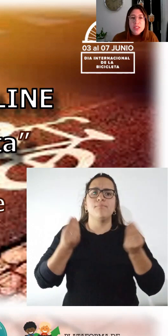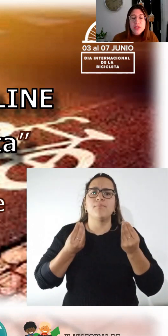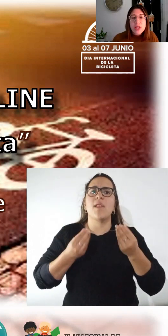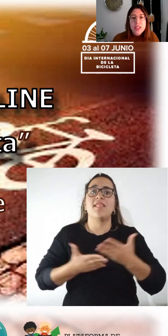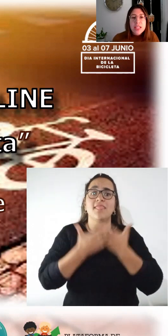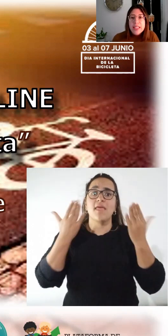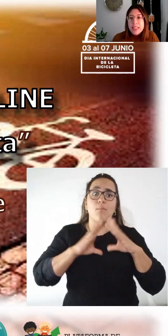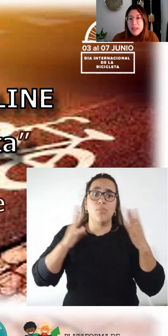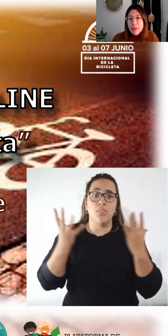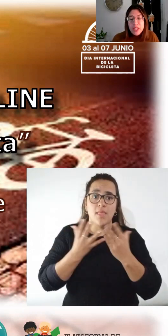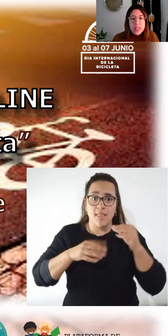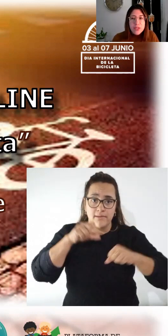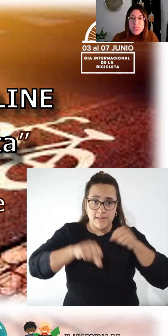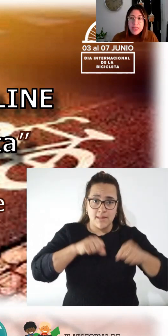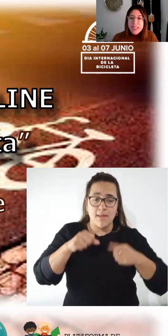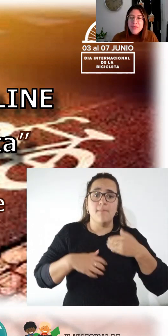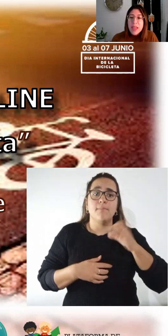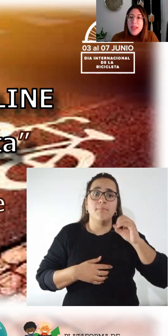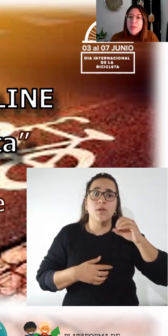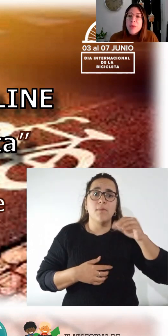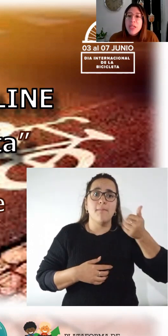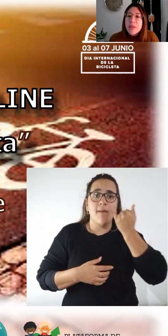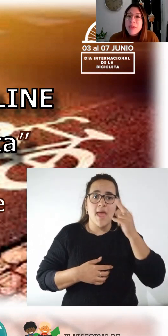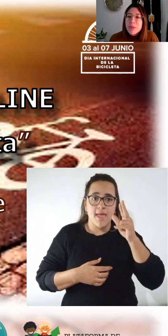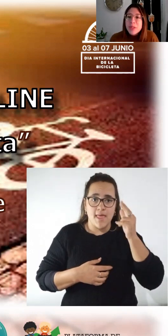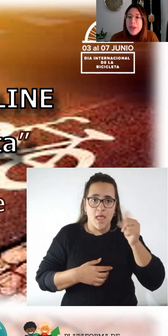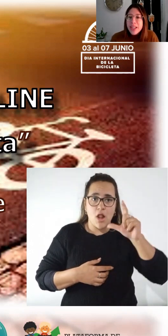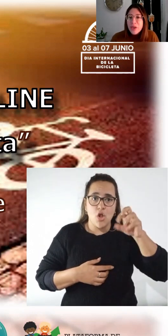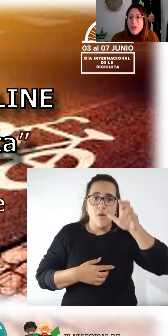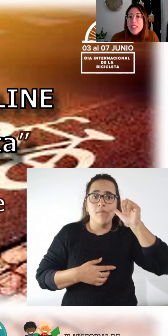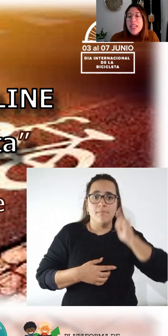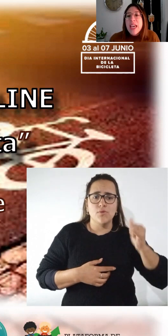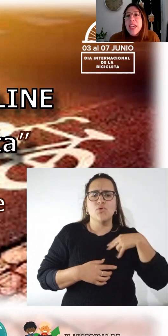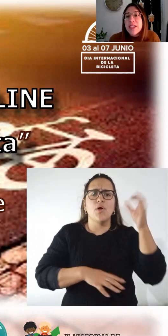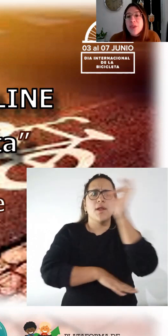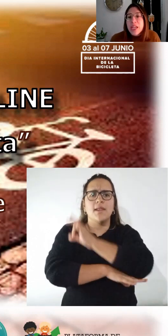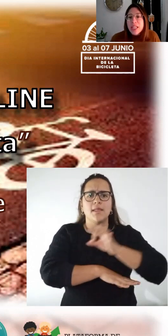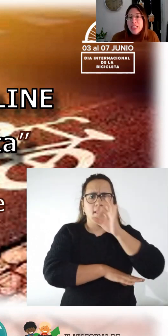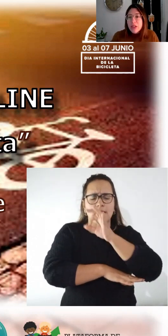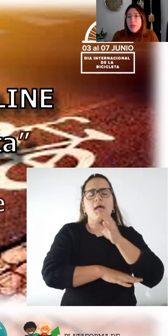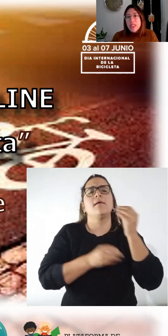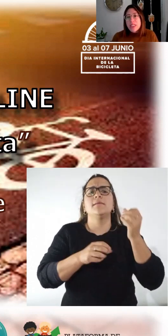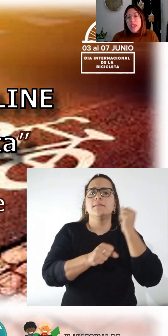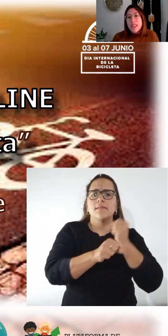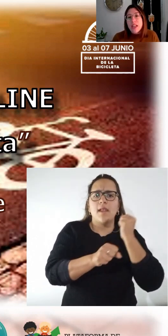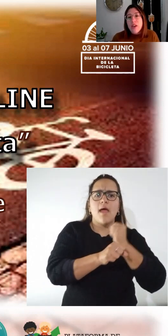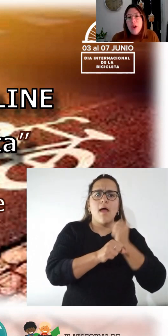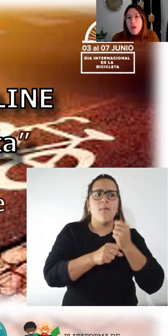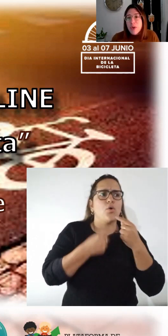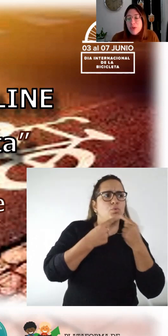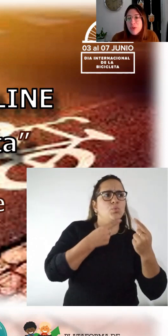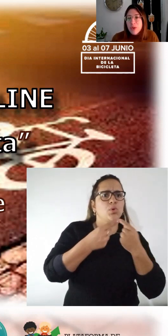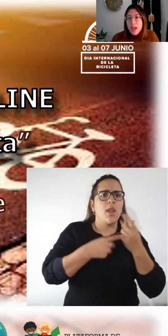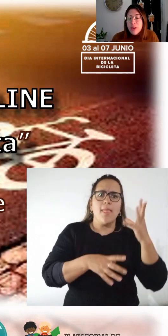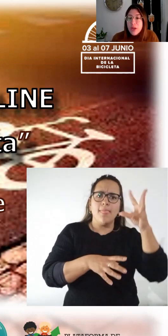Congreso Internacional del Día Mundial de la Bicicleta. Mi nombre es Mayra López, soy arquitecta urbanista y